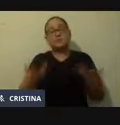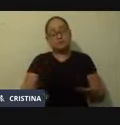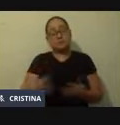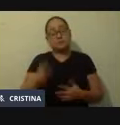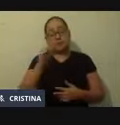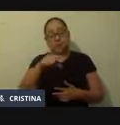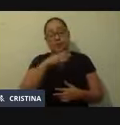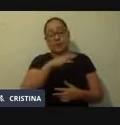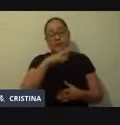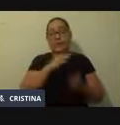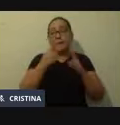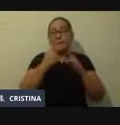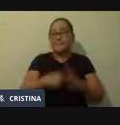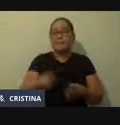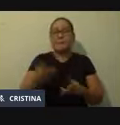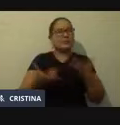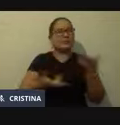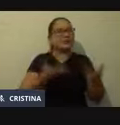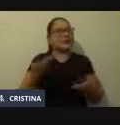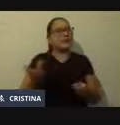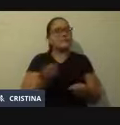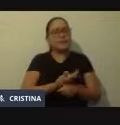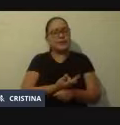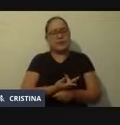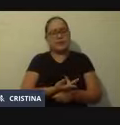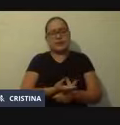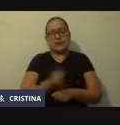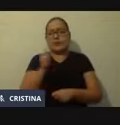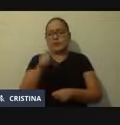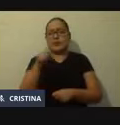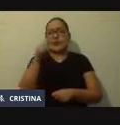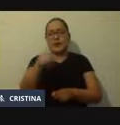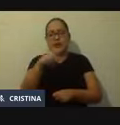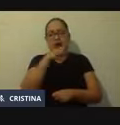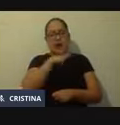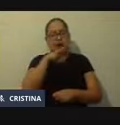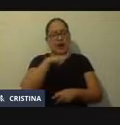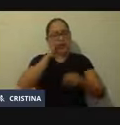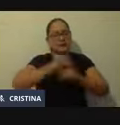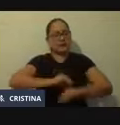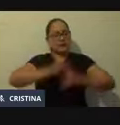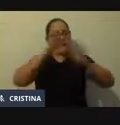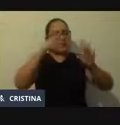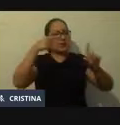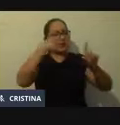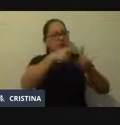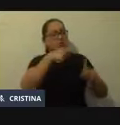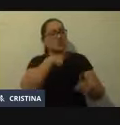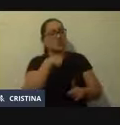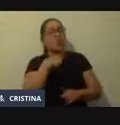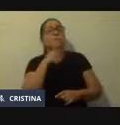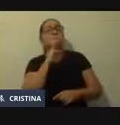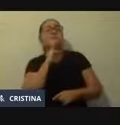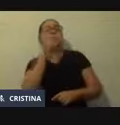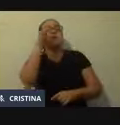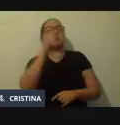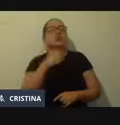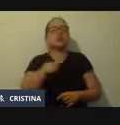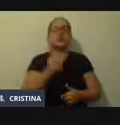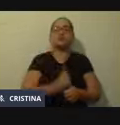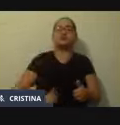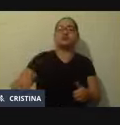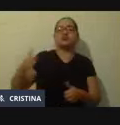de las diferencias y ahí hacen obvio, ¿no? El que alguien es más, alguien es menos. Mira, yo estoy viendo que